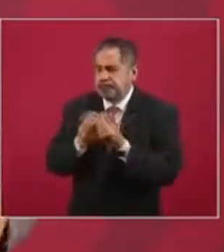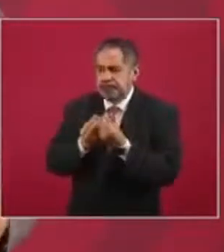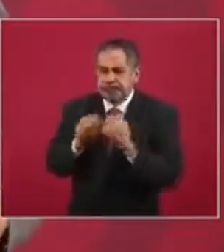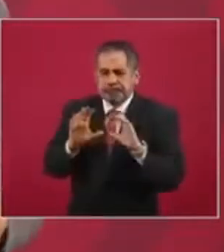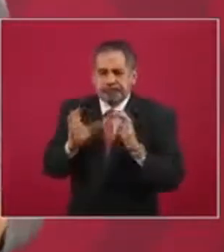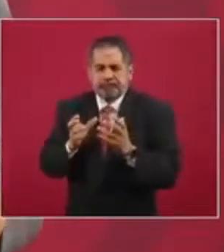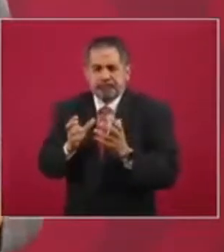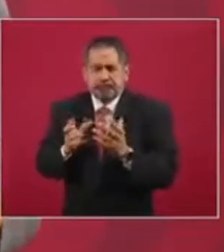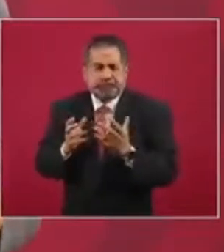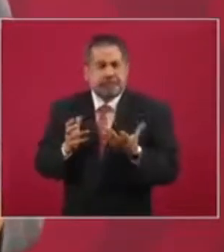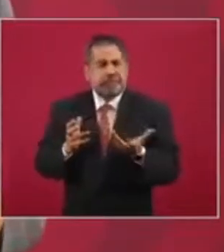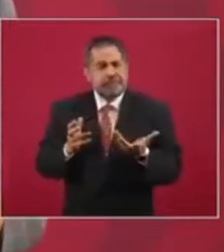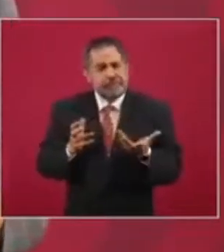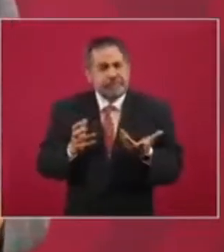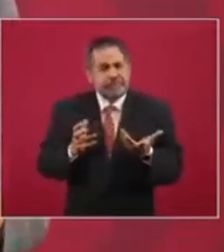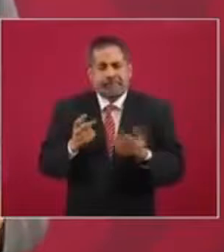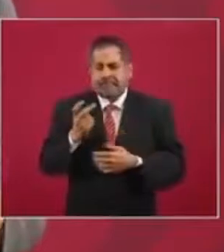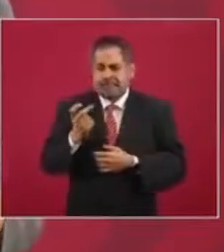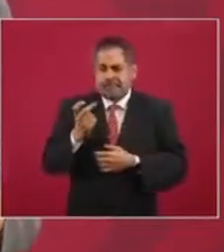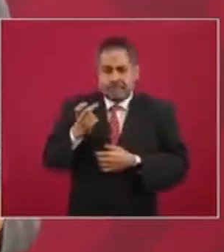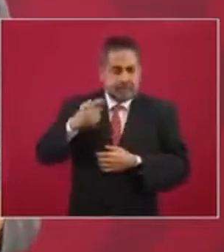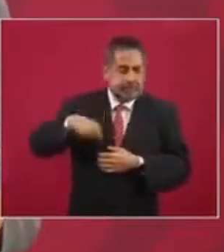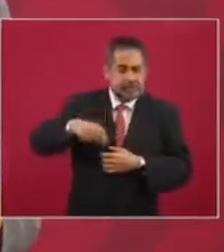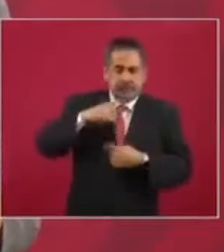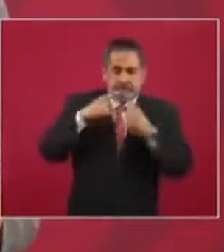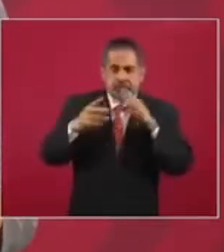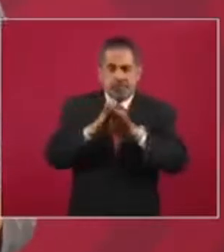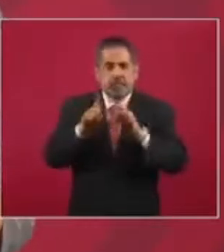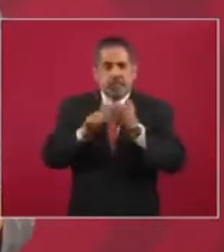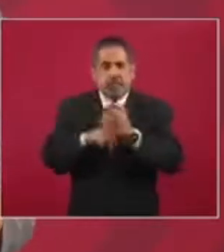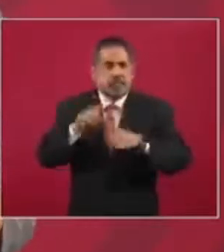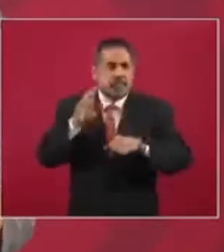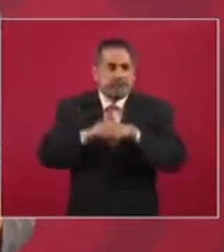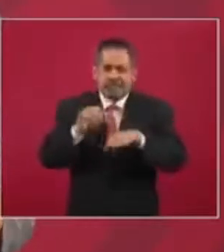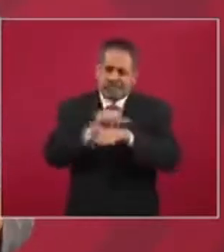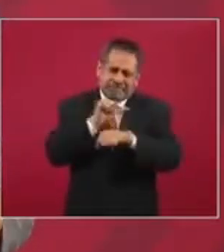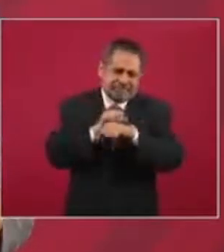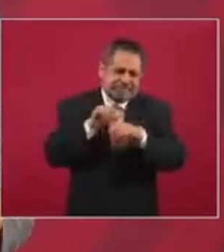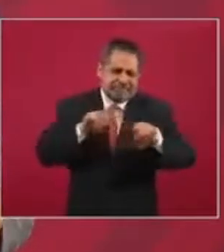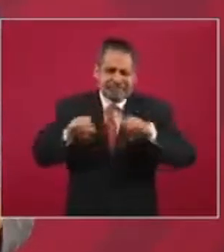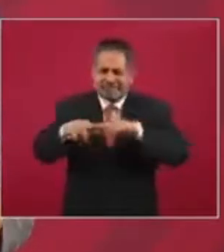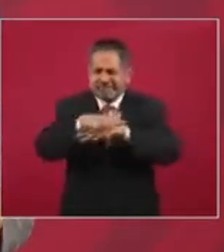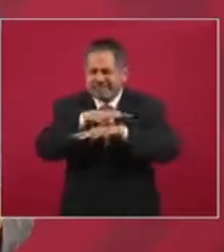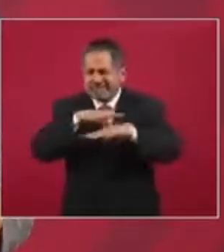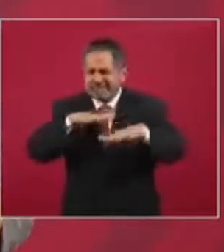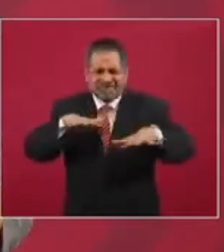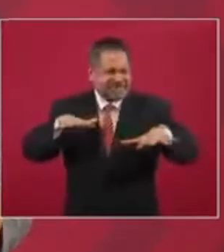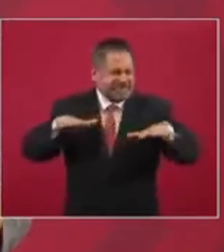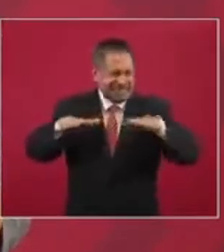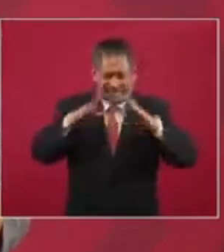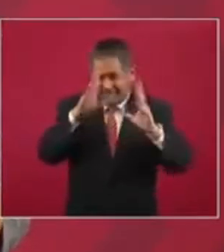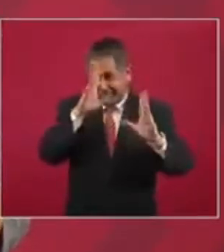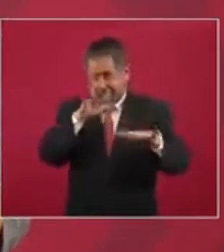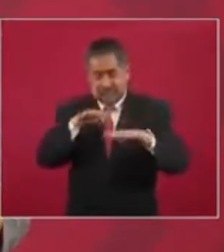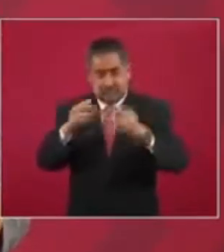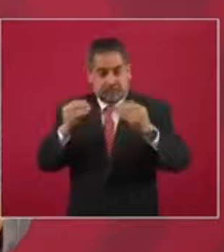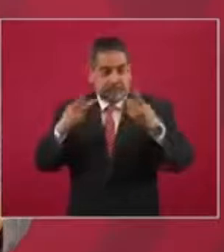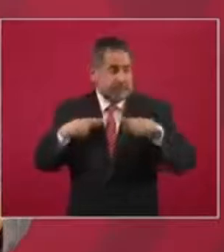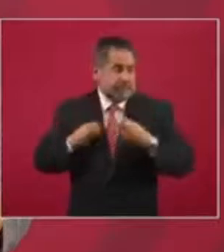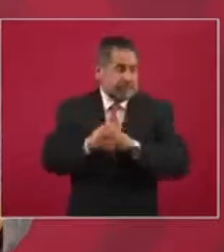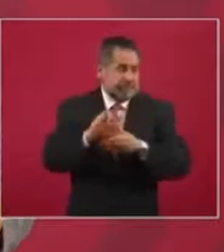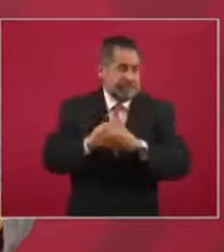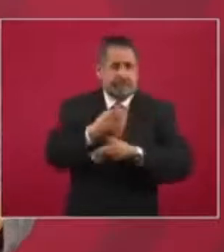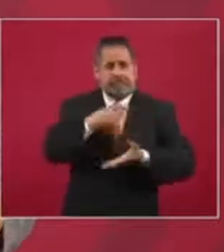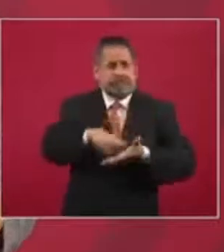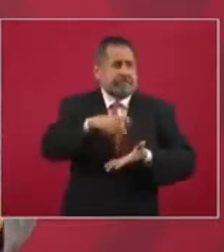y estos días es cuando hay más tráfico, cuando sale más la gente, las